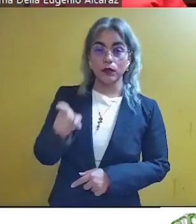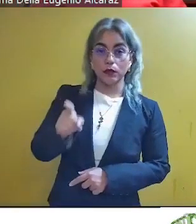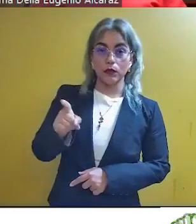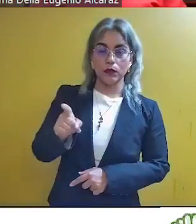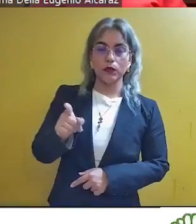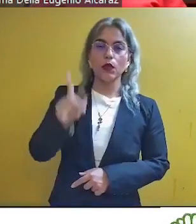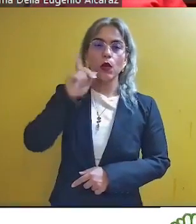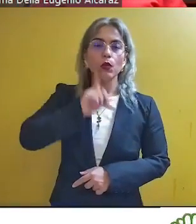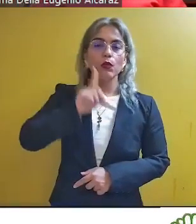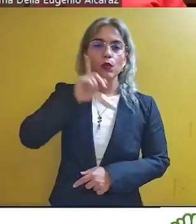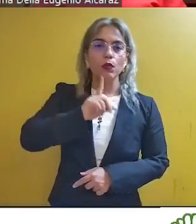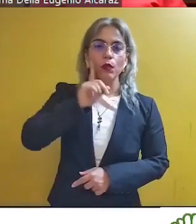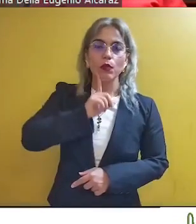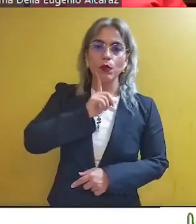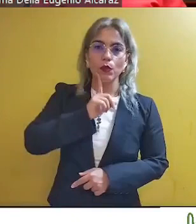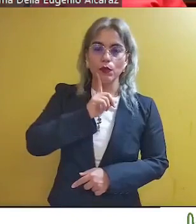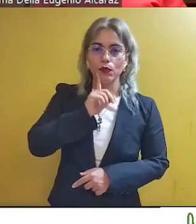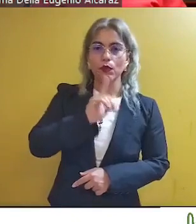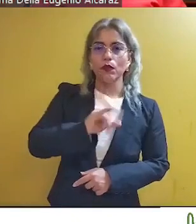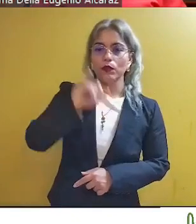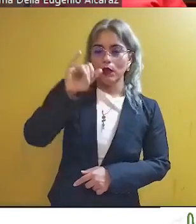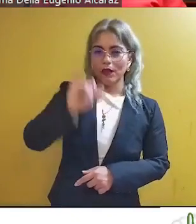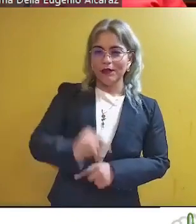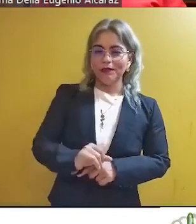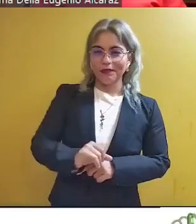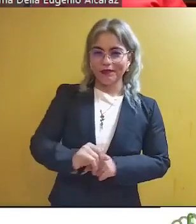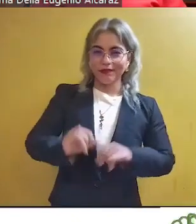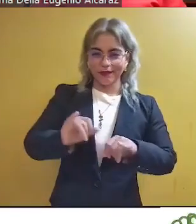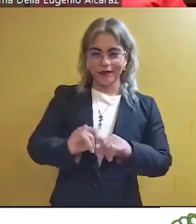Instituto Electoral y de Participación Ciudadana del Estado de Guerrero.